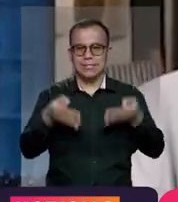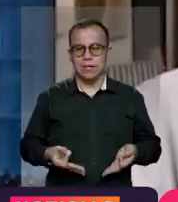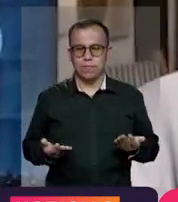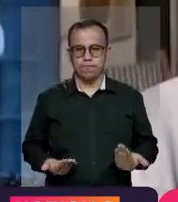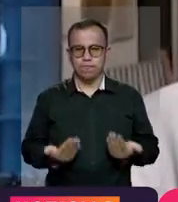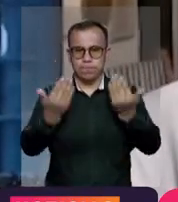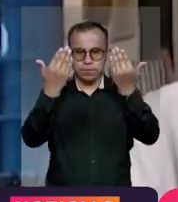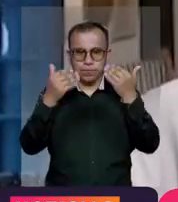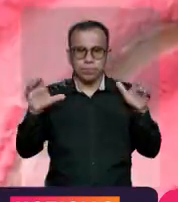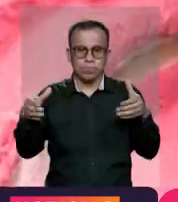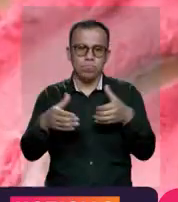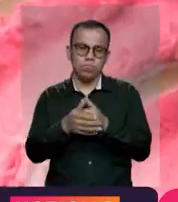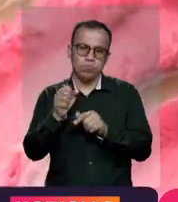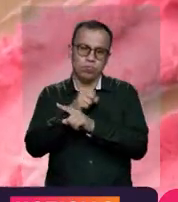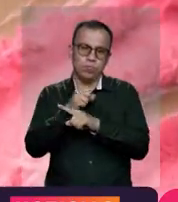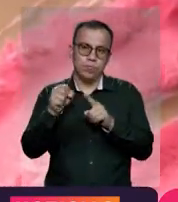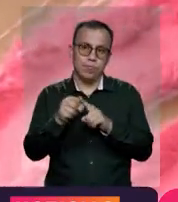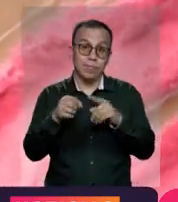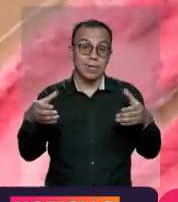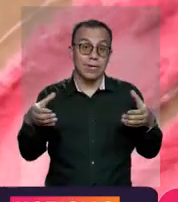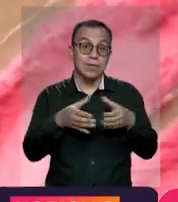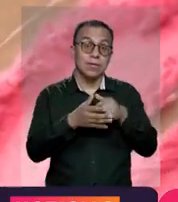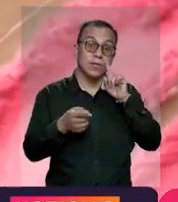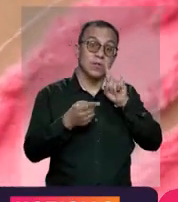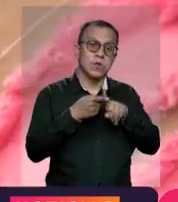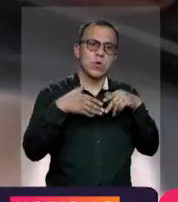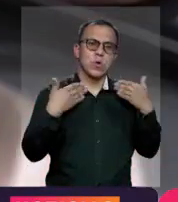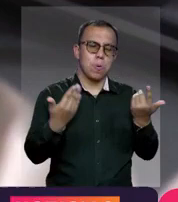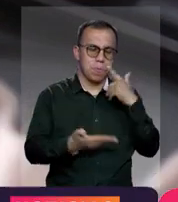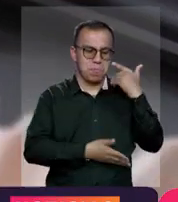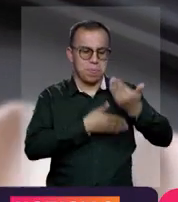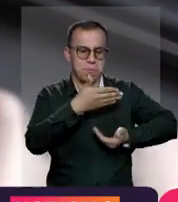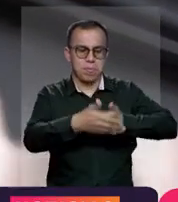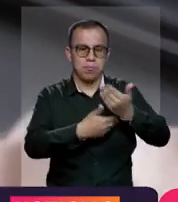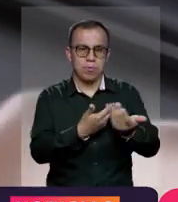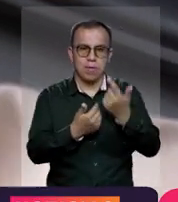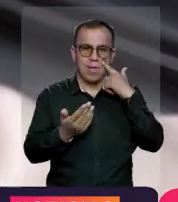bienestar social para la población. Para el sector, lo que debe lograr esta reforma tributaria es